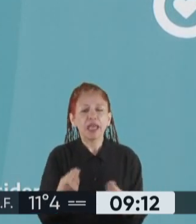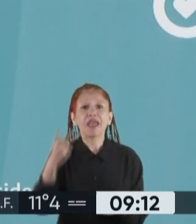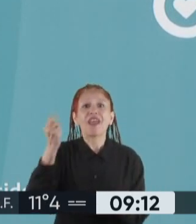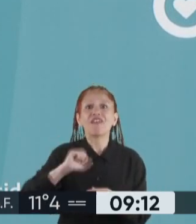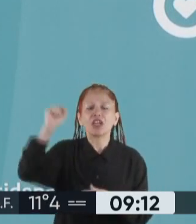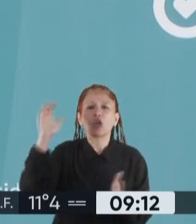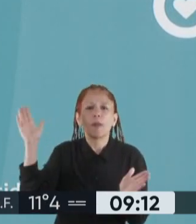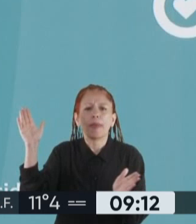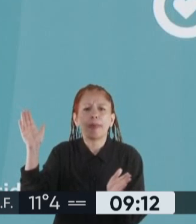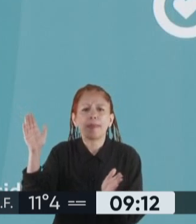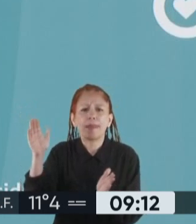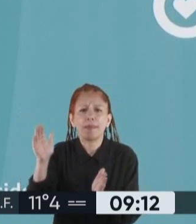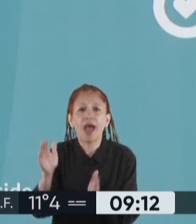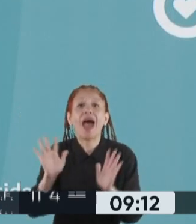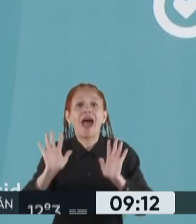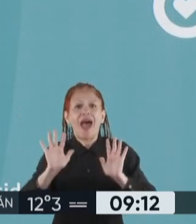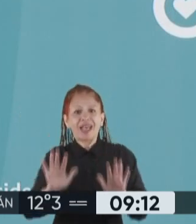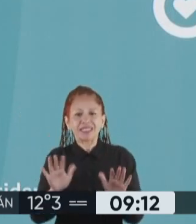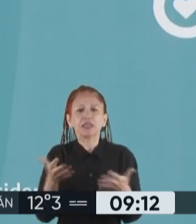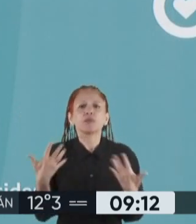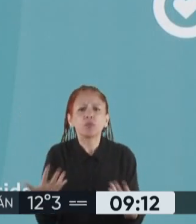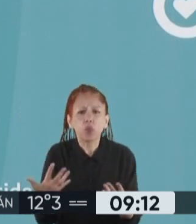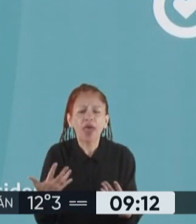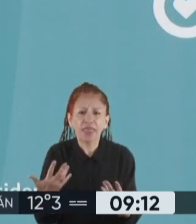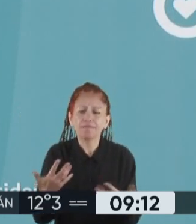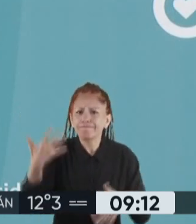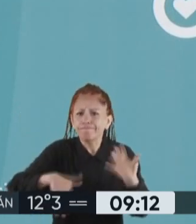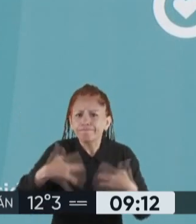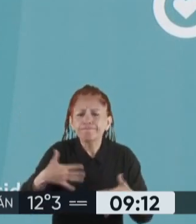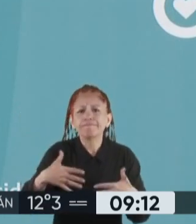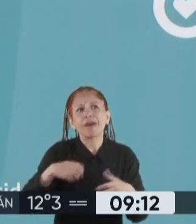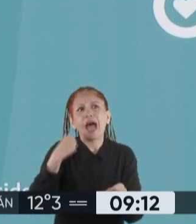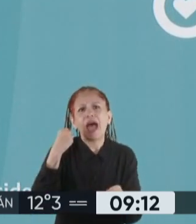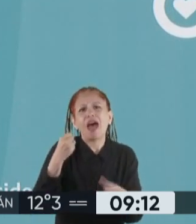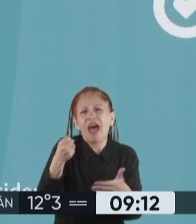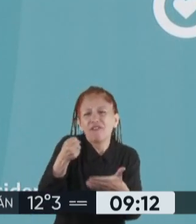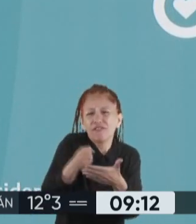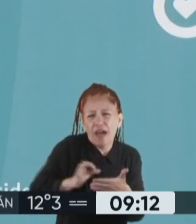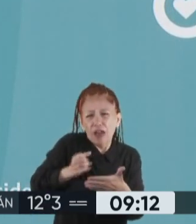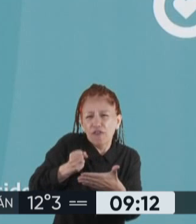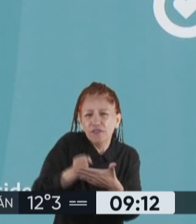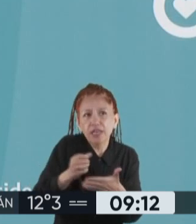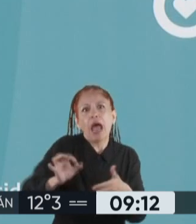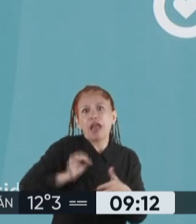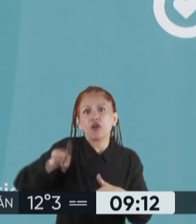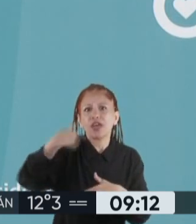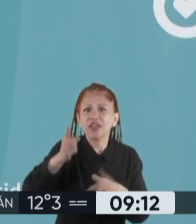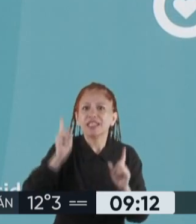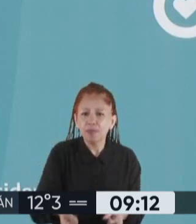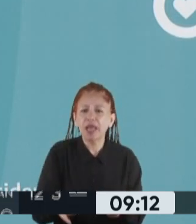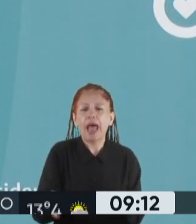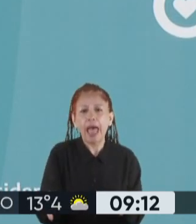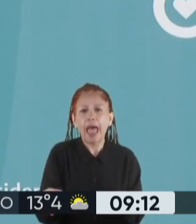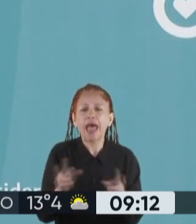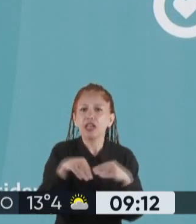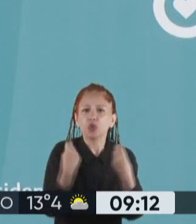inflación, para que con estos números podamos alcanzar más temprano que tarde y hacia fin de año y hacia el año que viene unos números más fuertes y que